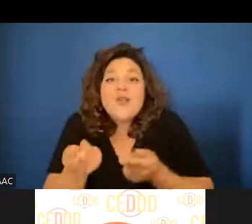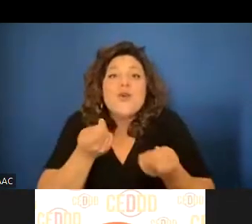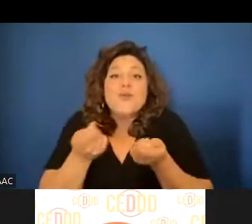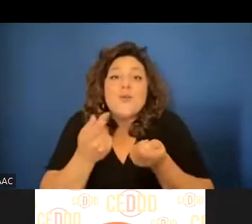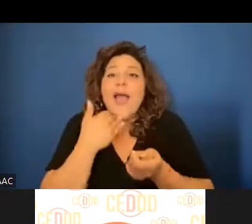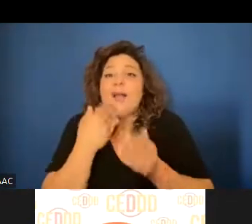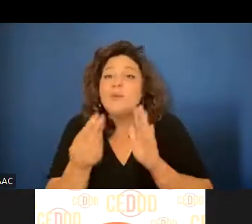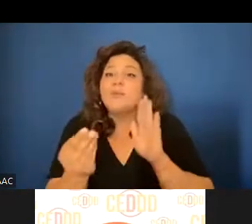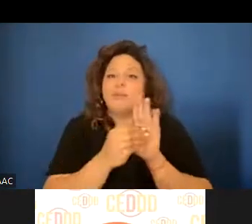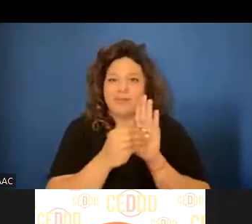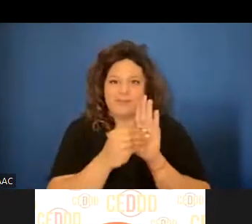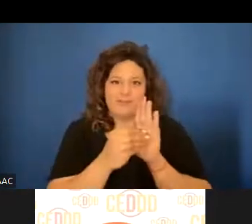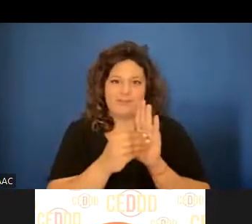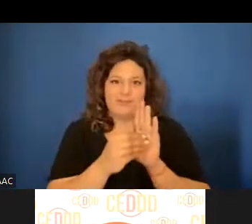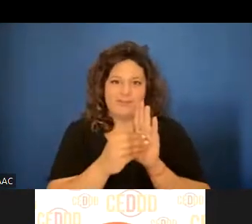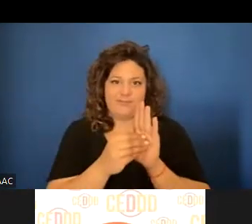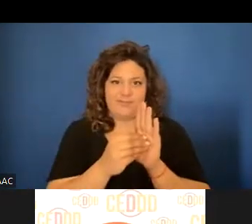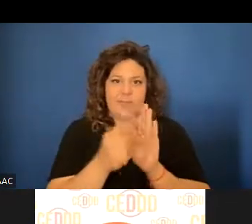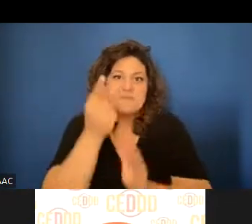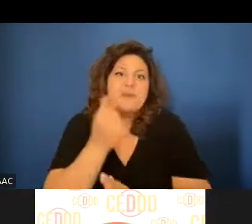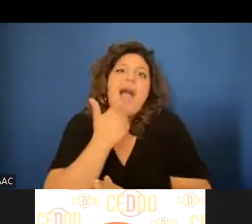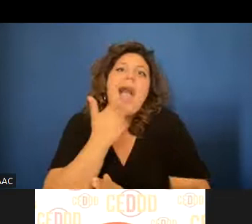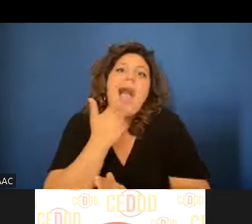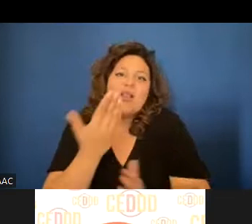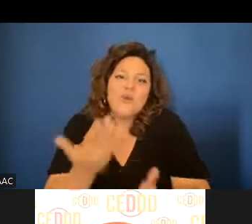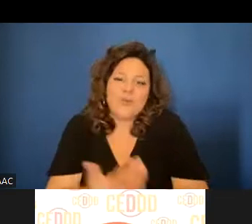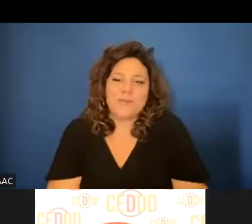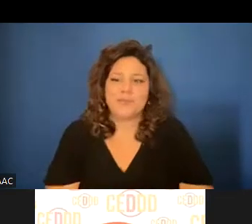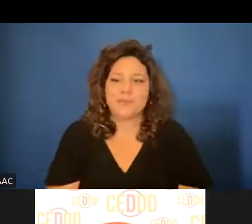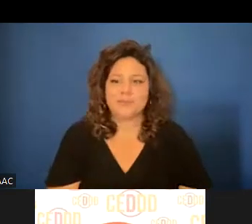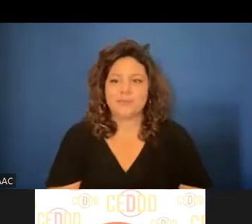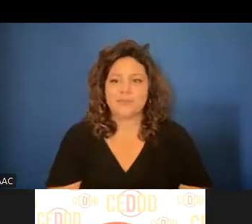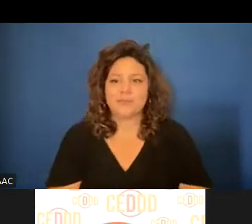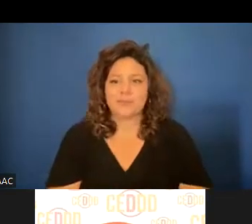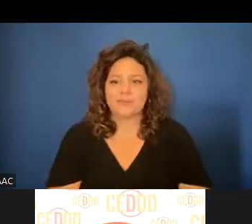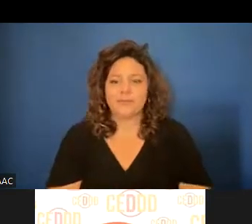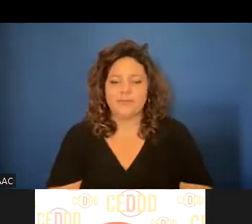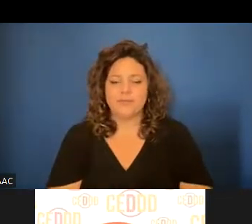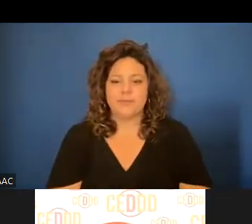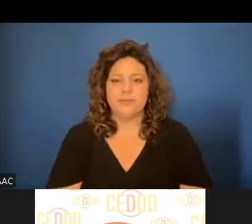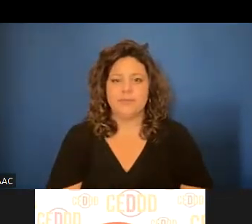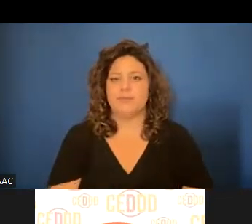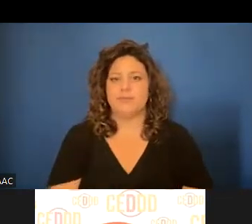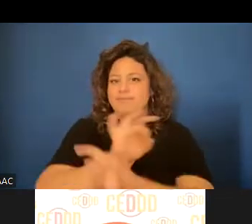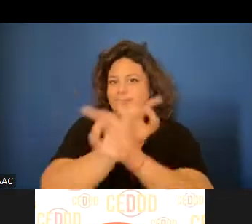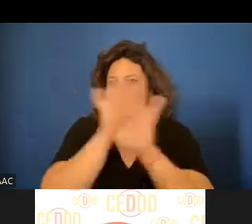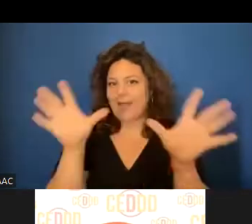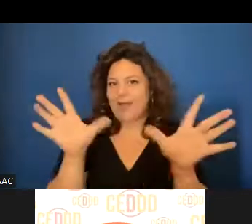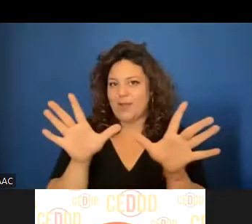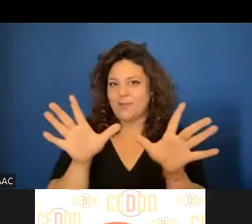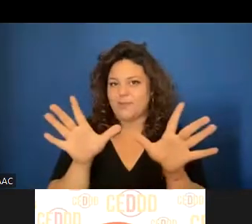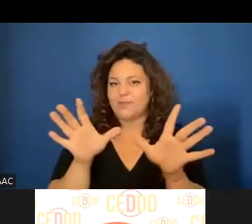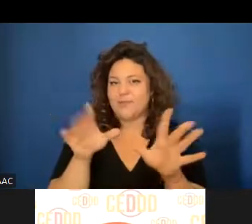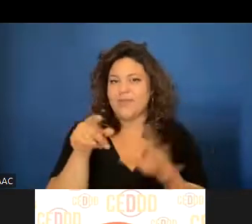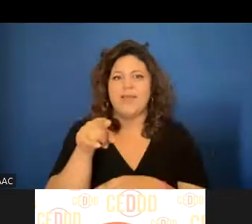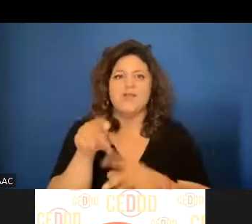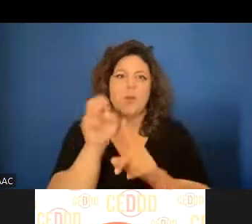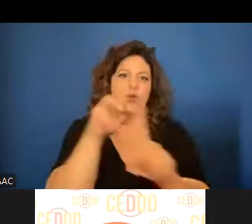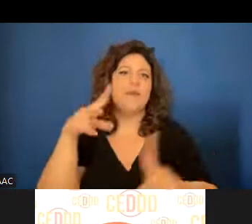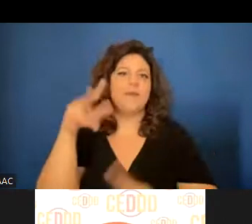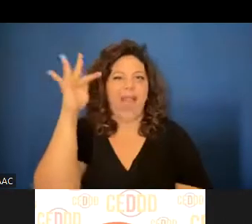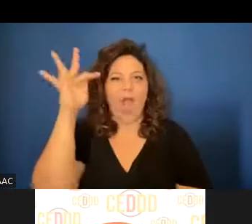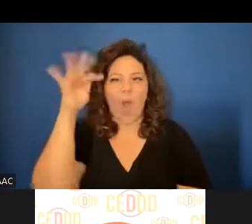Además, el compañero coincidirá conmigo que el daño moral es algo que está muy mal valorado y muy mal pagado en España.